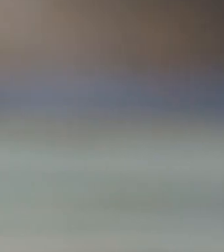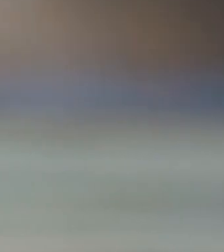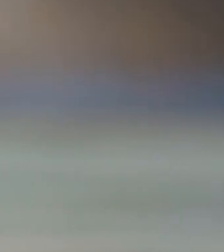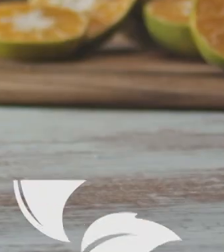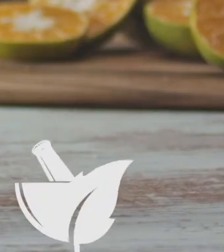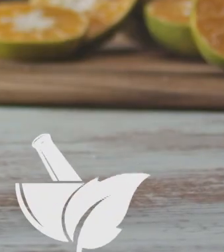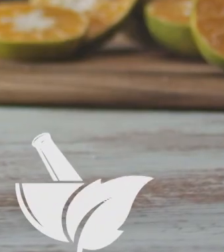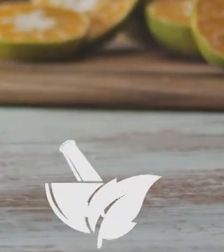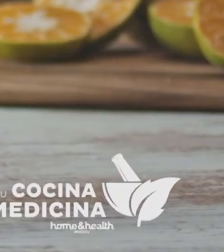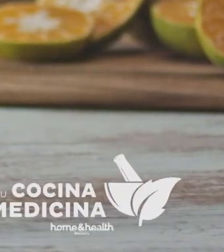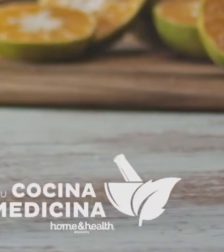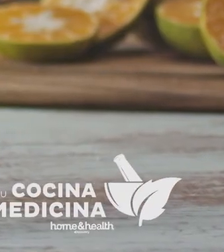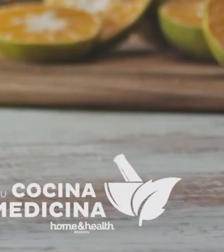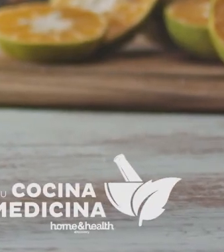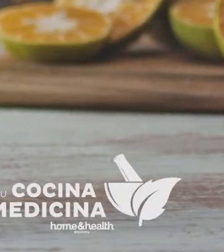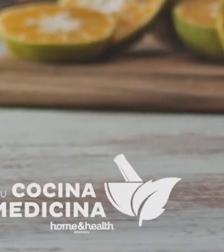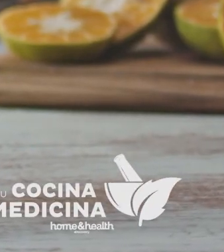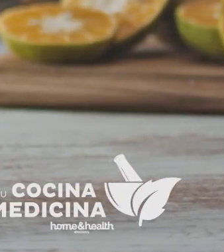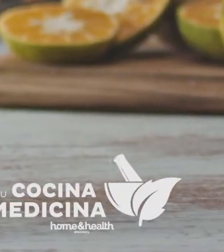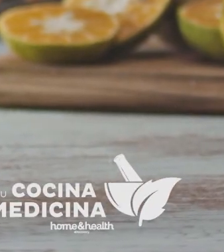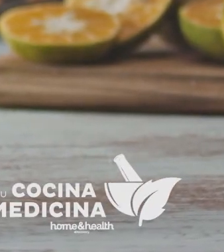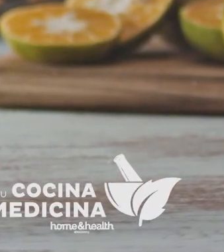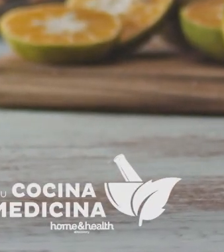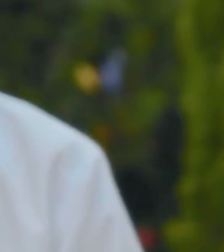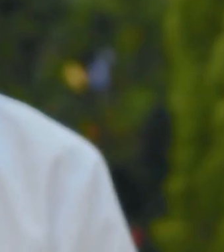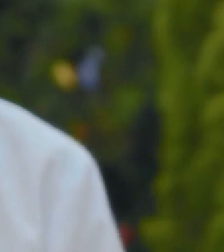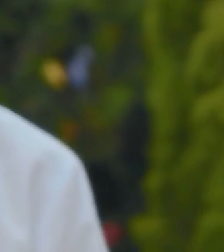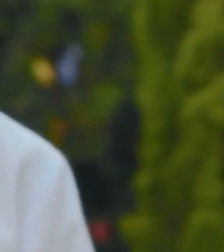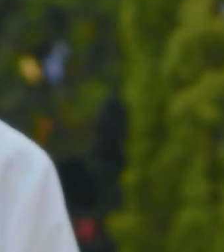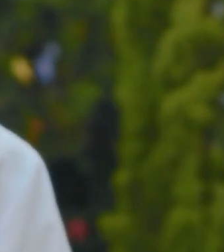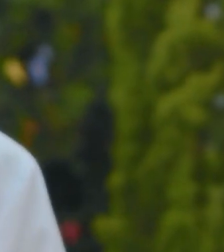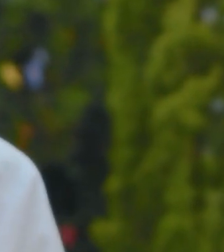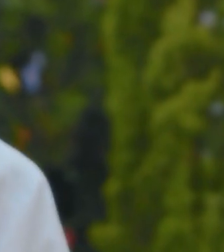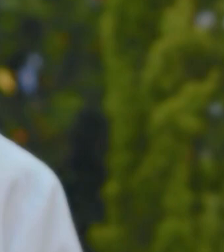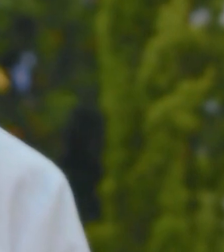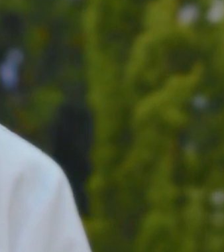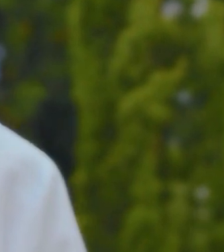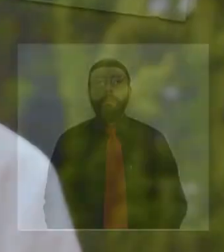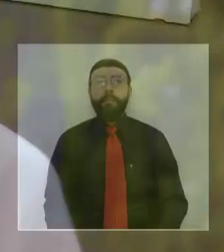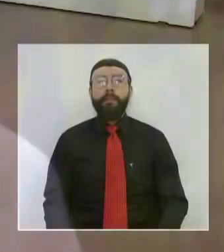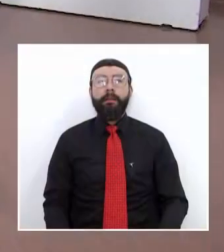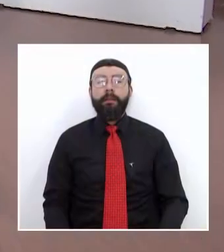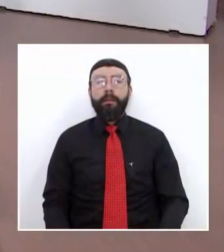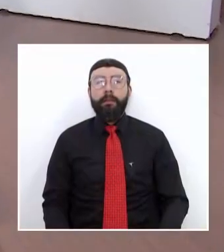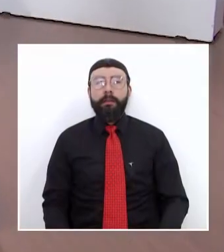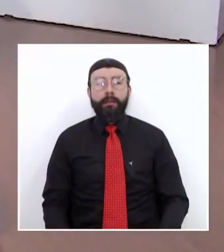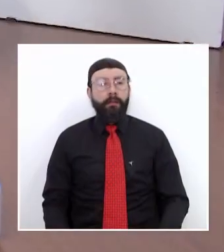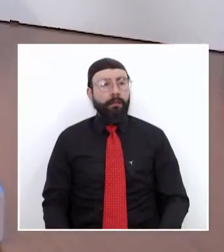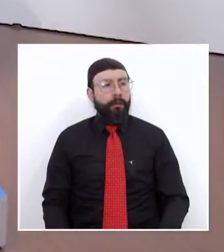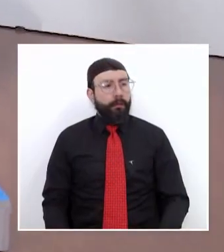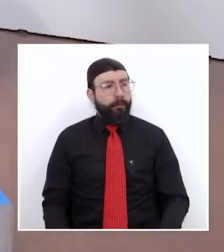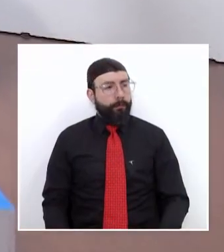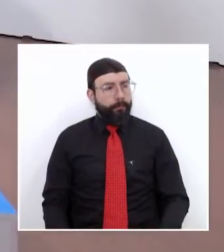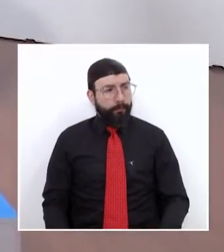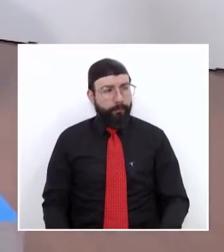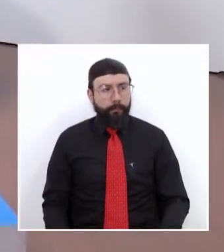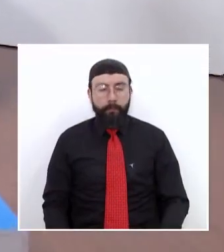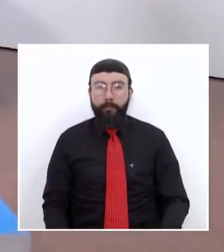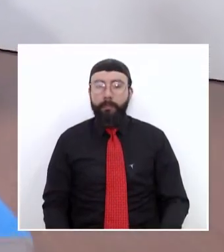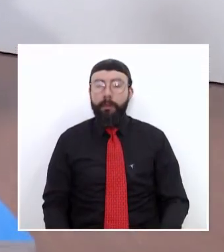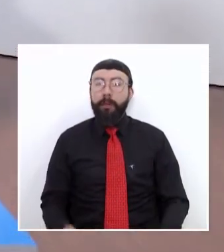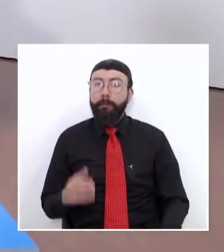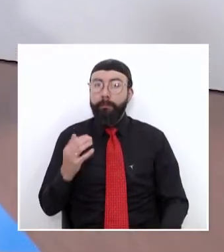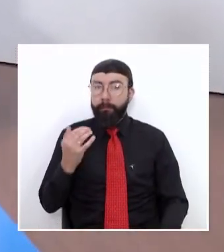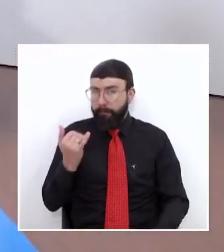Alimento natural rico en fibra prebiótica para consumir con el desayuno, la alternativa más saludable. Bueno, vamos